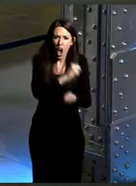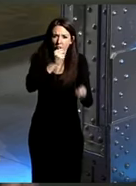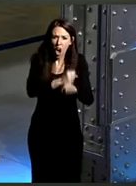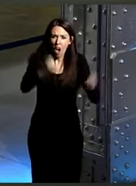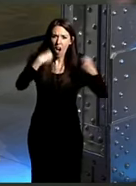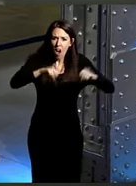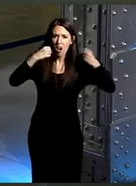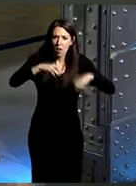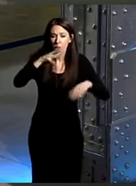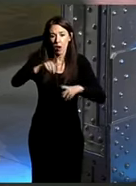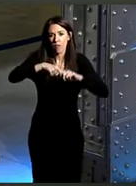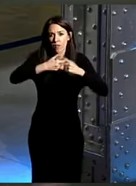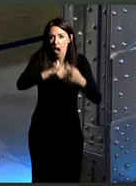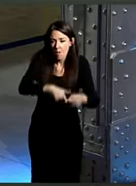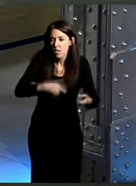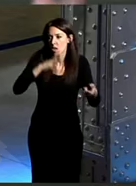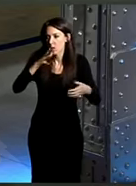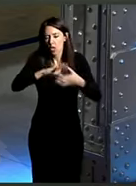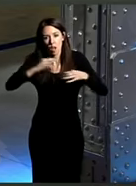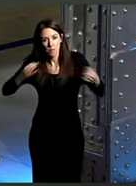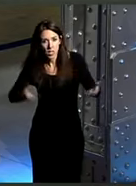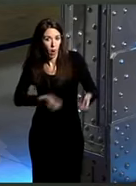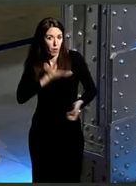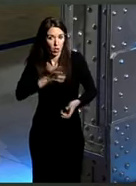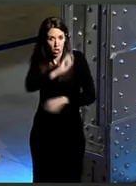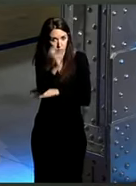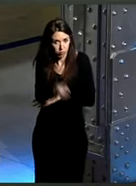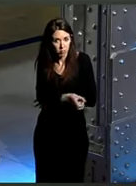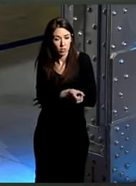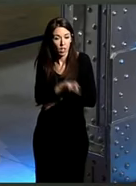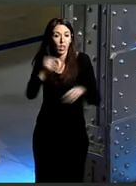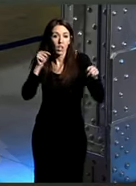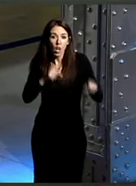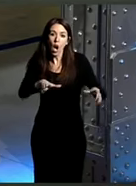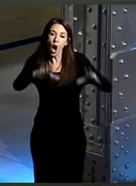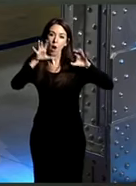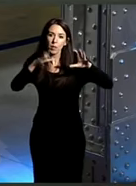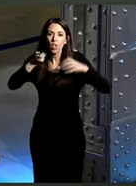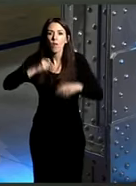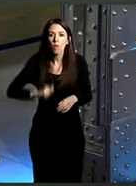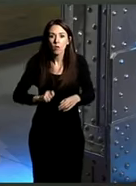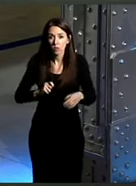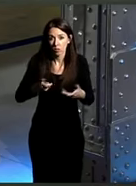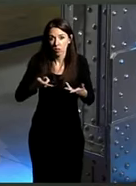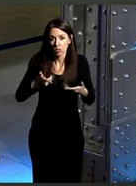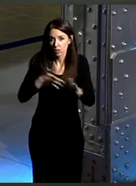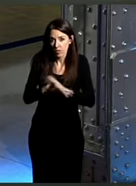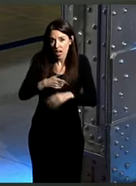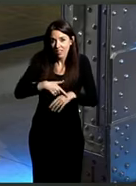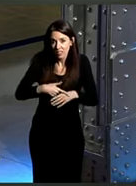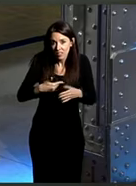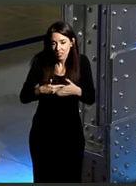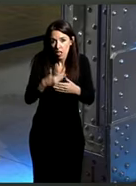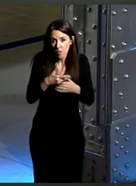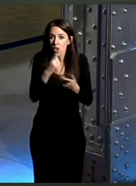Porque en la familia, porque con los amigos, o porque vocacional, etcétera. Entonces, los aprendizajes profundos llevan tiempo y necesitan un